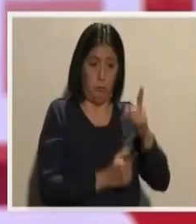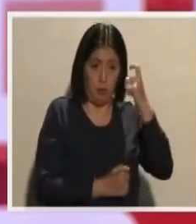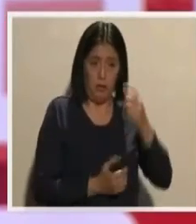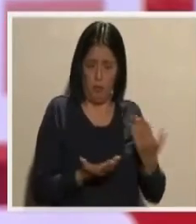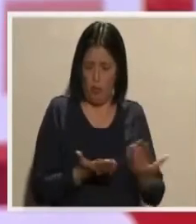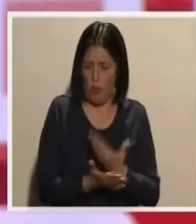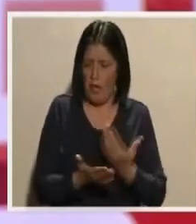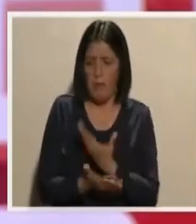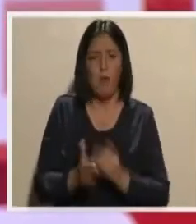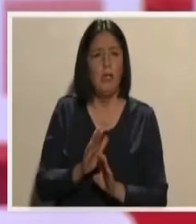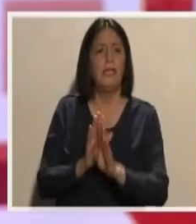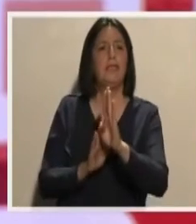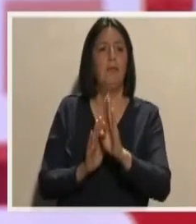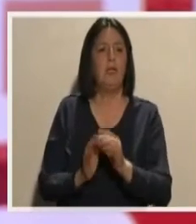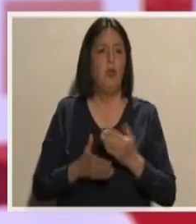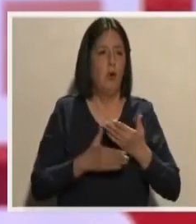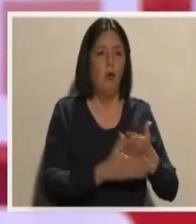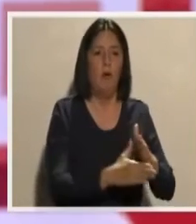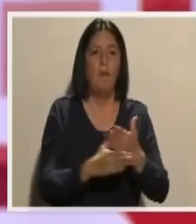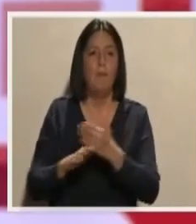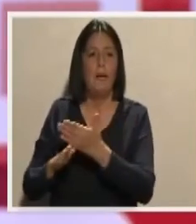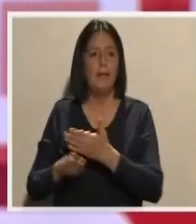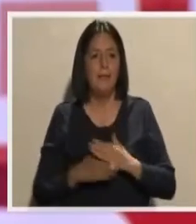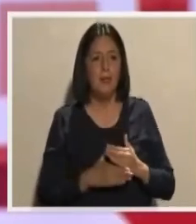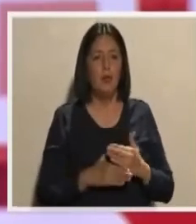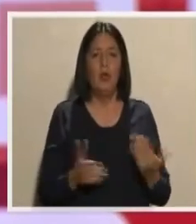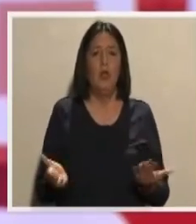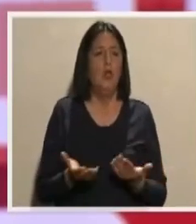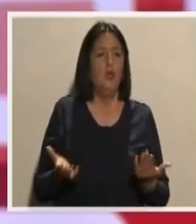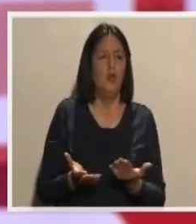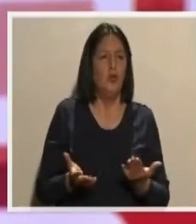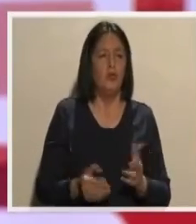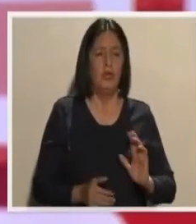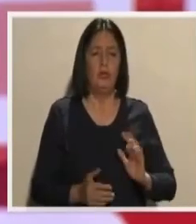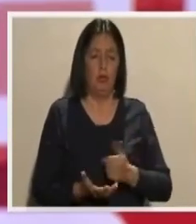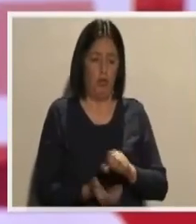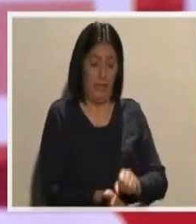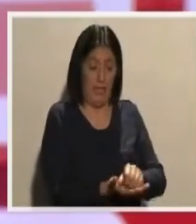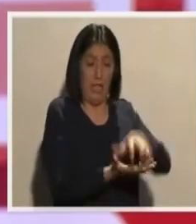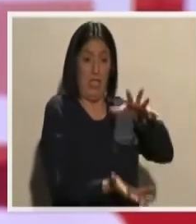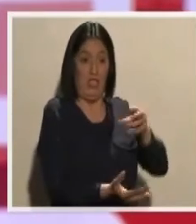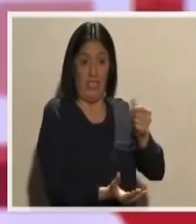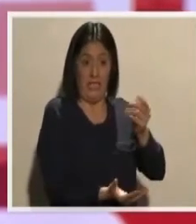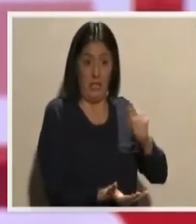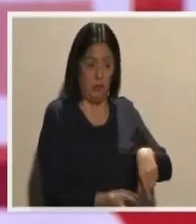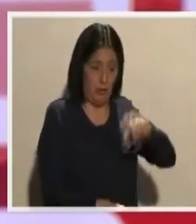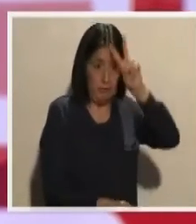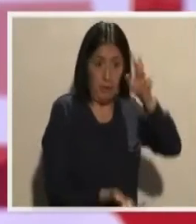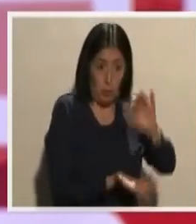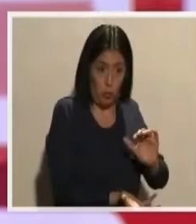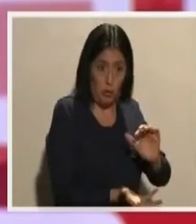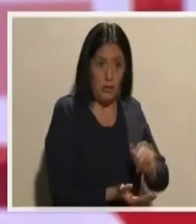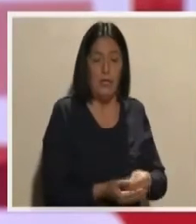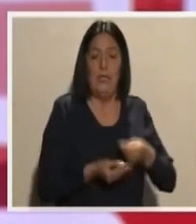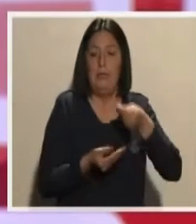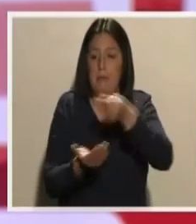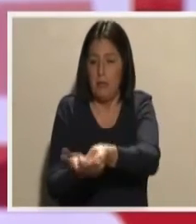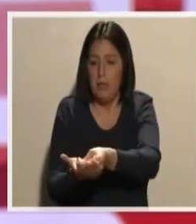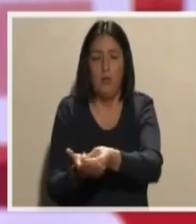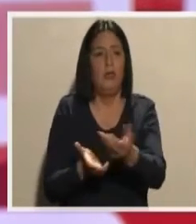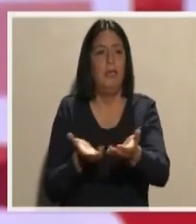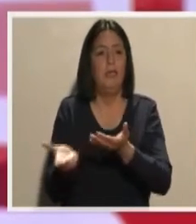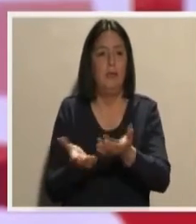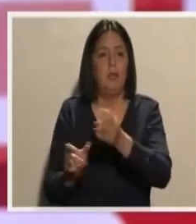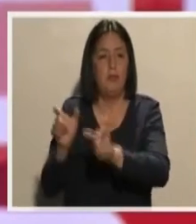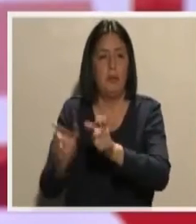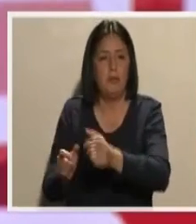crecimiento, crecimiento compartido, donde el producto de nuestra riqueza nacional se ha invertido en servicios públicos